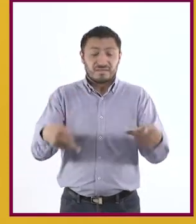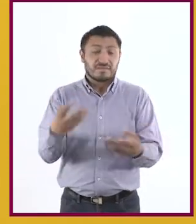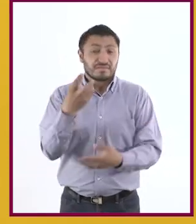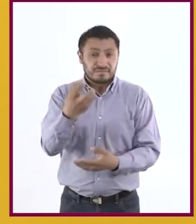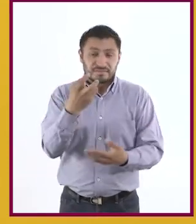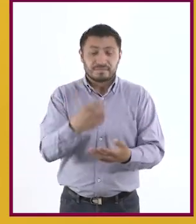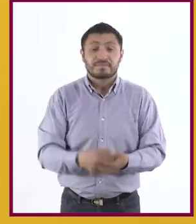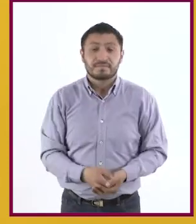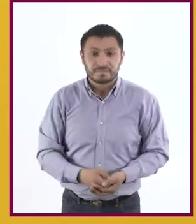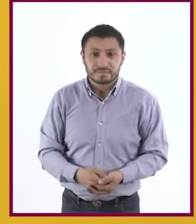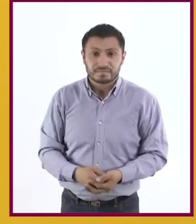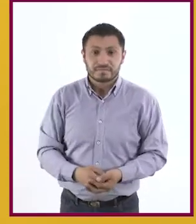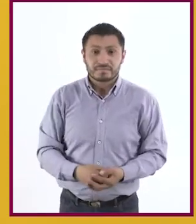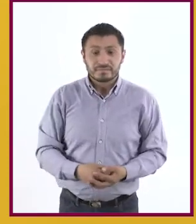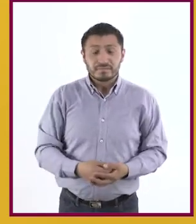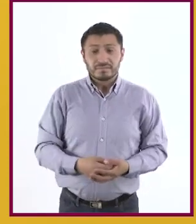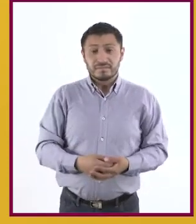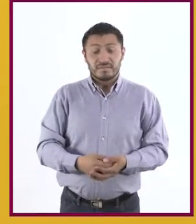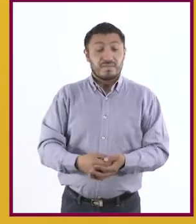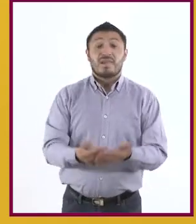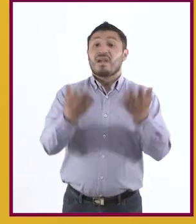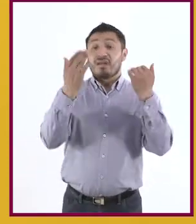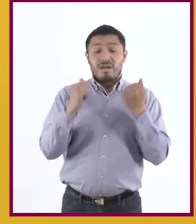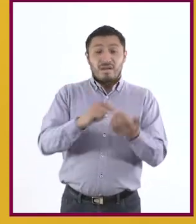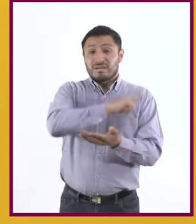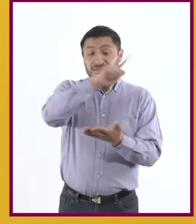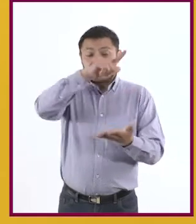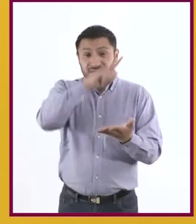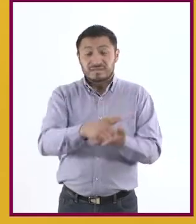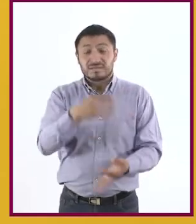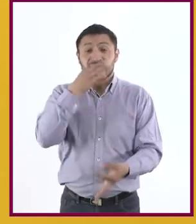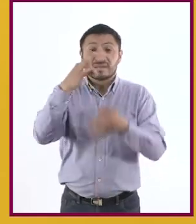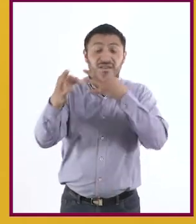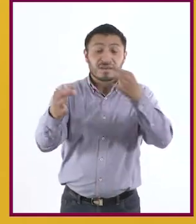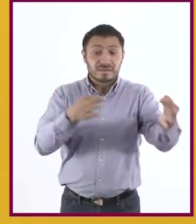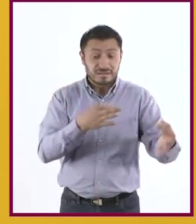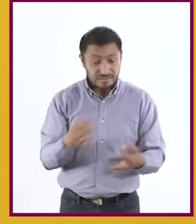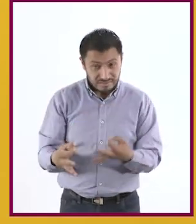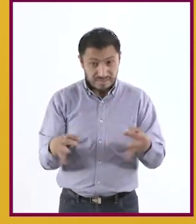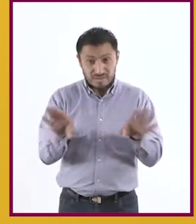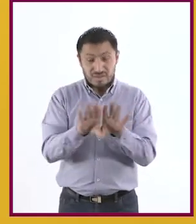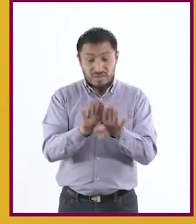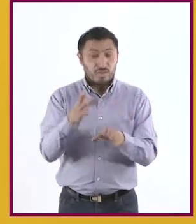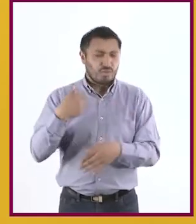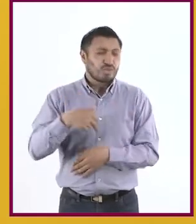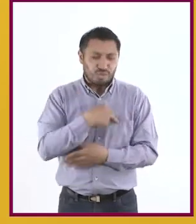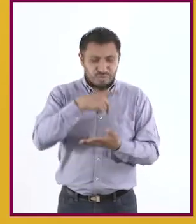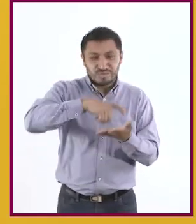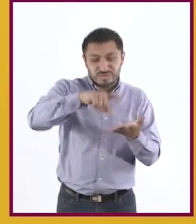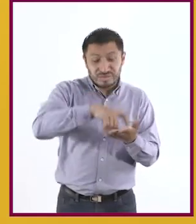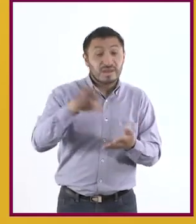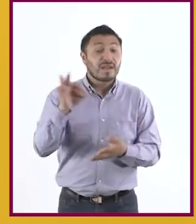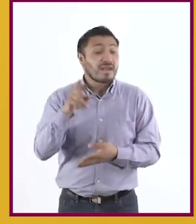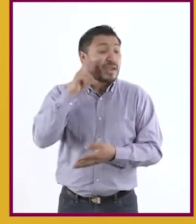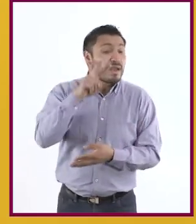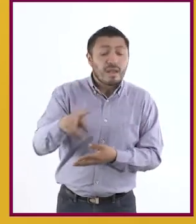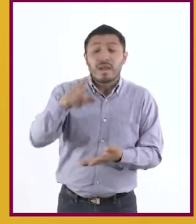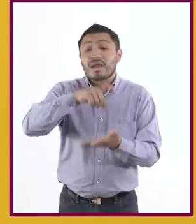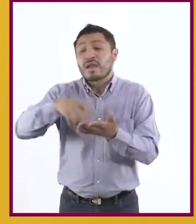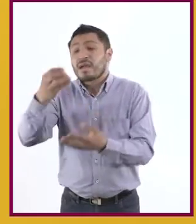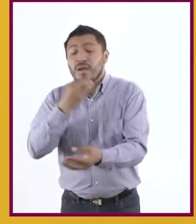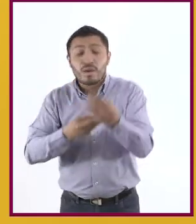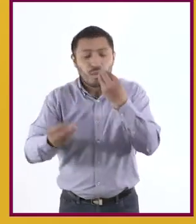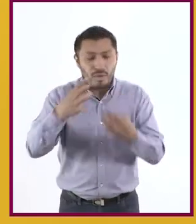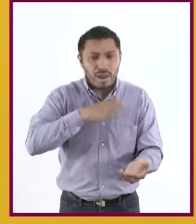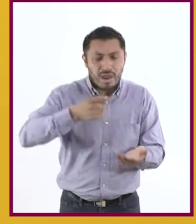productos. Ante la ausencia de una legislación que nos informe a nosotras y nosotros como consumidores si los alimentos que adquirimos tienen